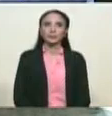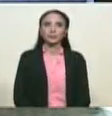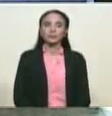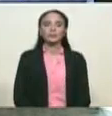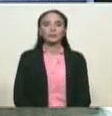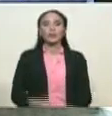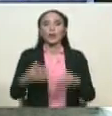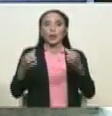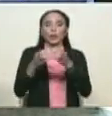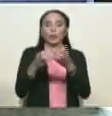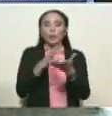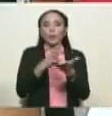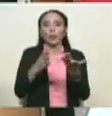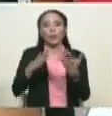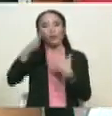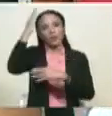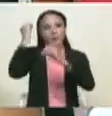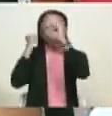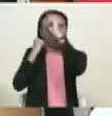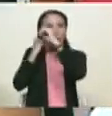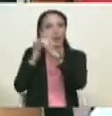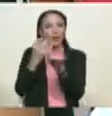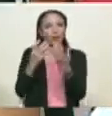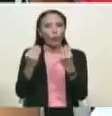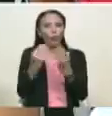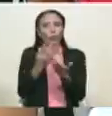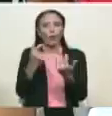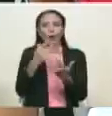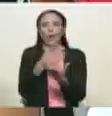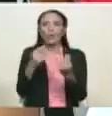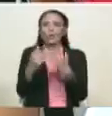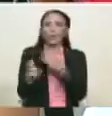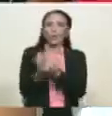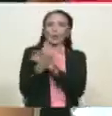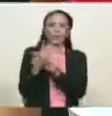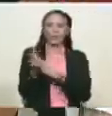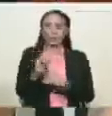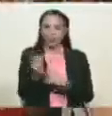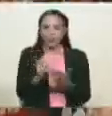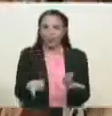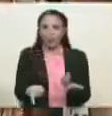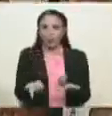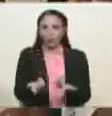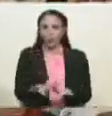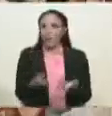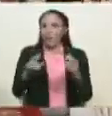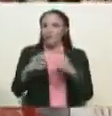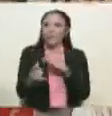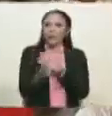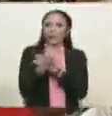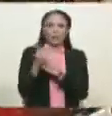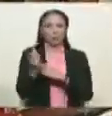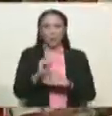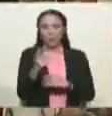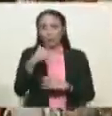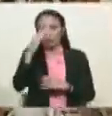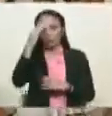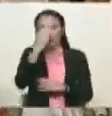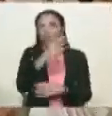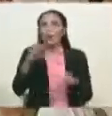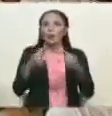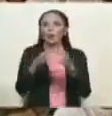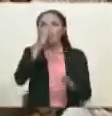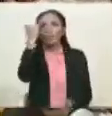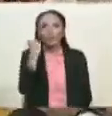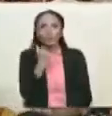Frente Francisco de Miranda no me va a fallar. Frente Francisco de Miranda nunca le ha fallado a la revolución.